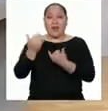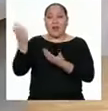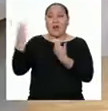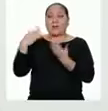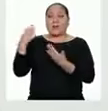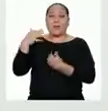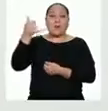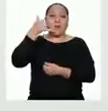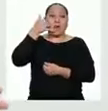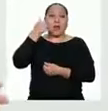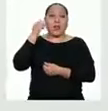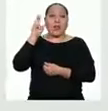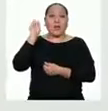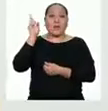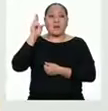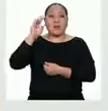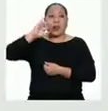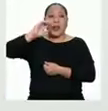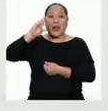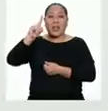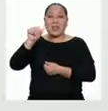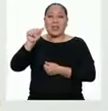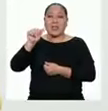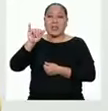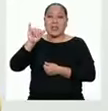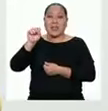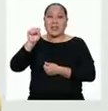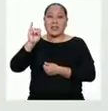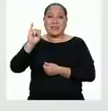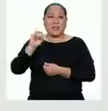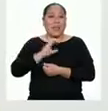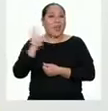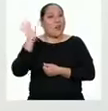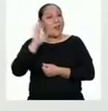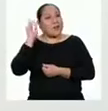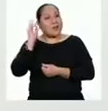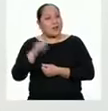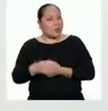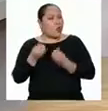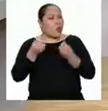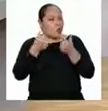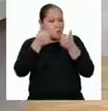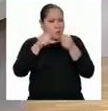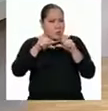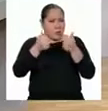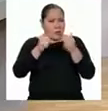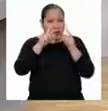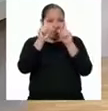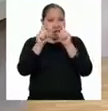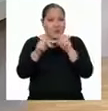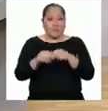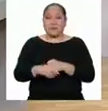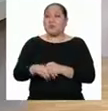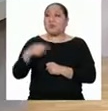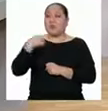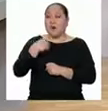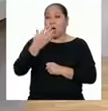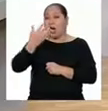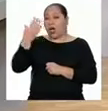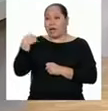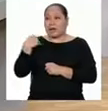profesora Daisy. Hola, chicas y chicos. ¿Qué tal, Rodrigo? ¿Cómo les ha ido con sus encuestas? La verdad es que al